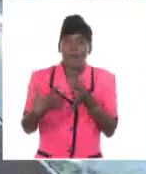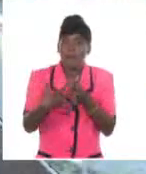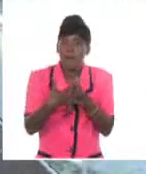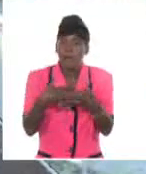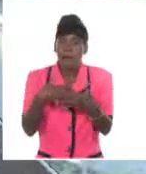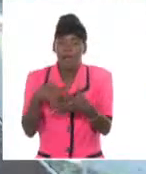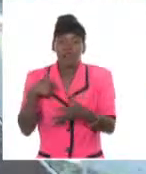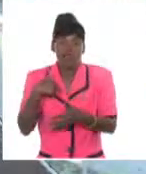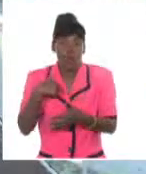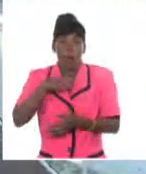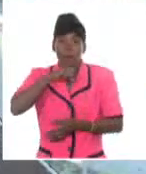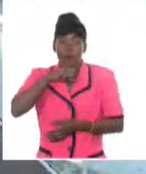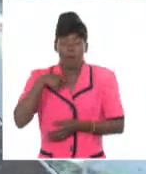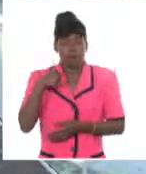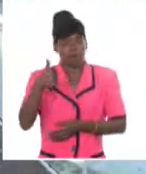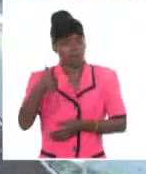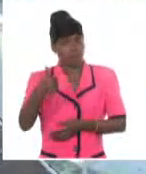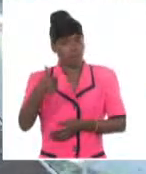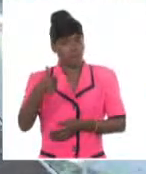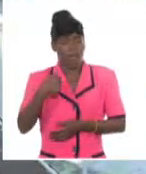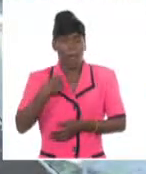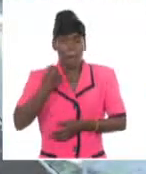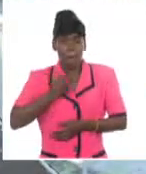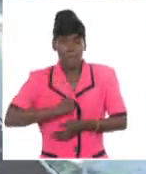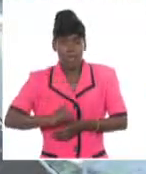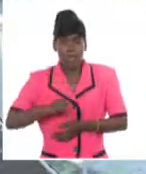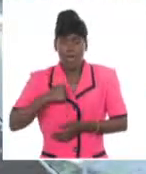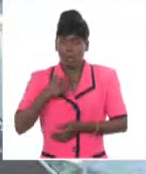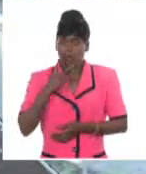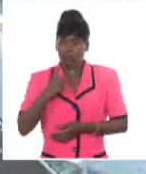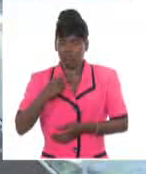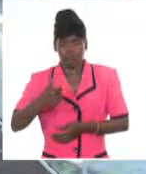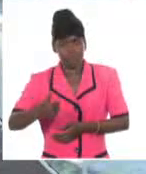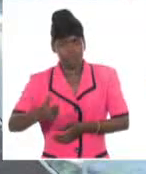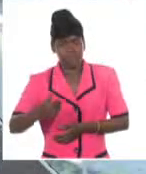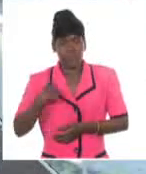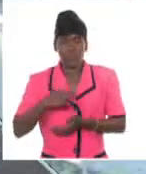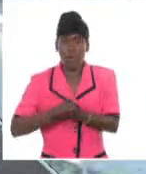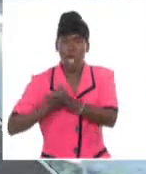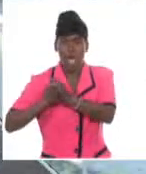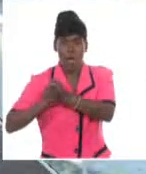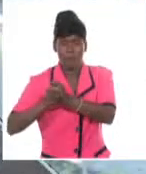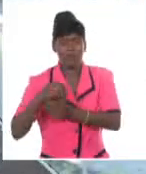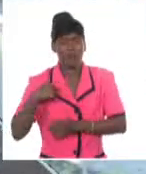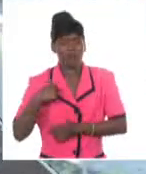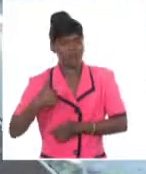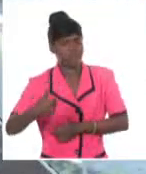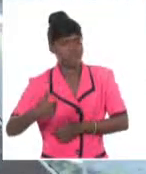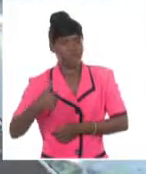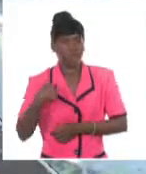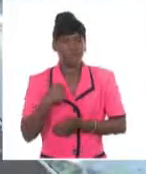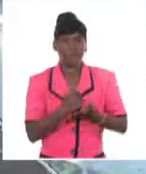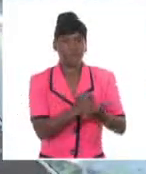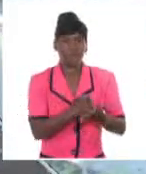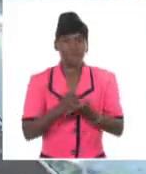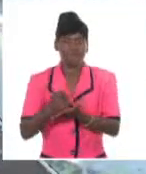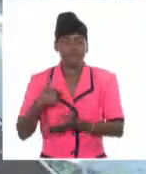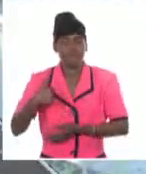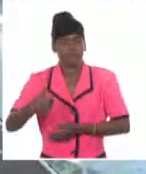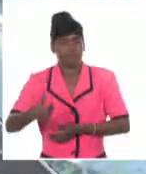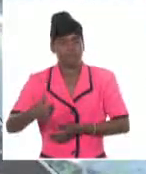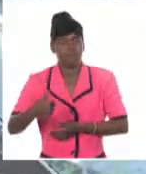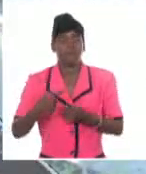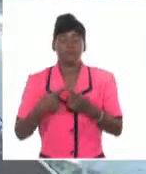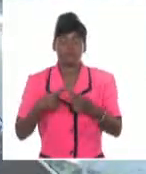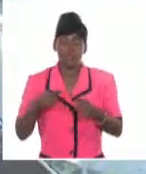madre, ser buena hija, ser buena compañera, tener algo, ayudar a la comunidad, ayudar a todo el que se pueda, pero sí